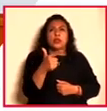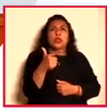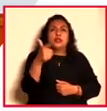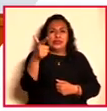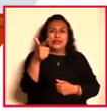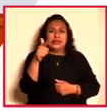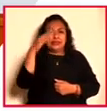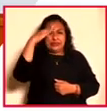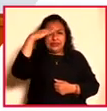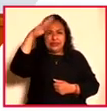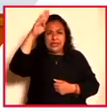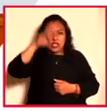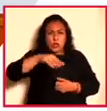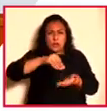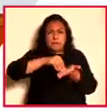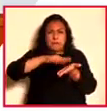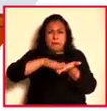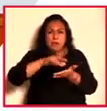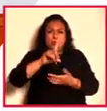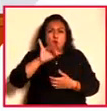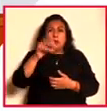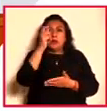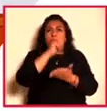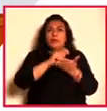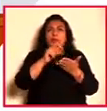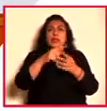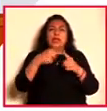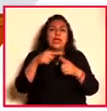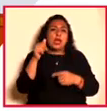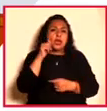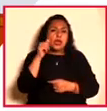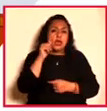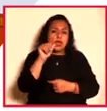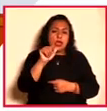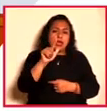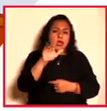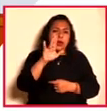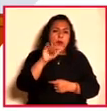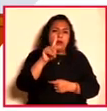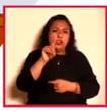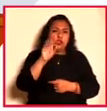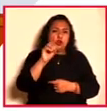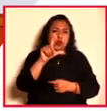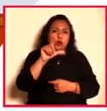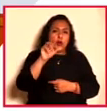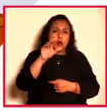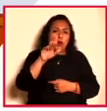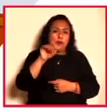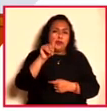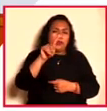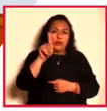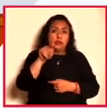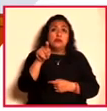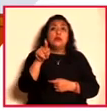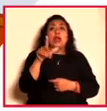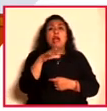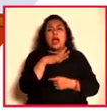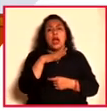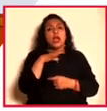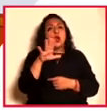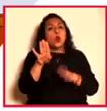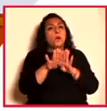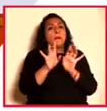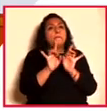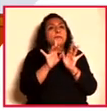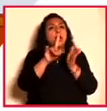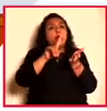obra escrita por Alberto Lobnitz y esta obra nos va a plantear los casos de tortura que se dan dentro